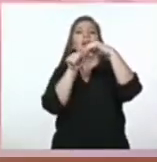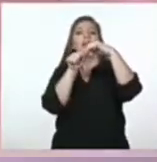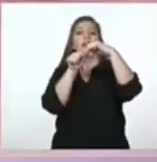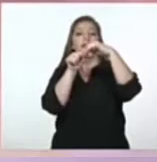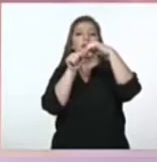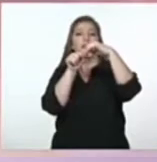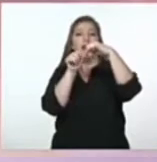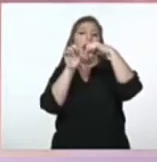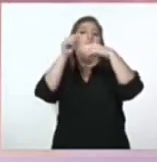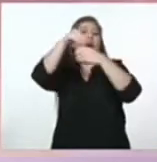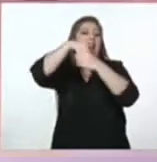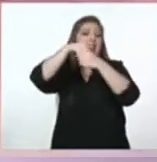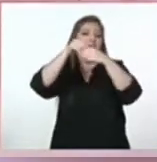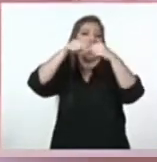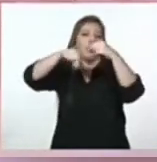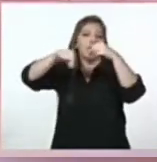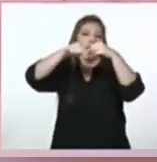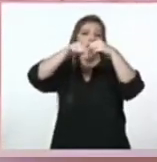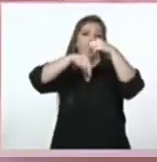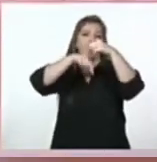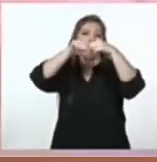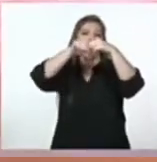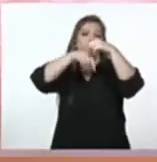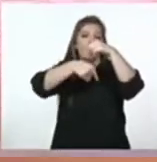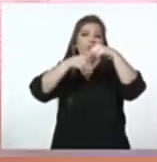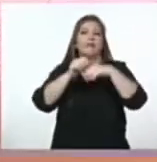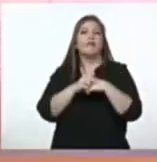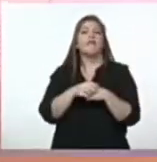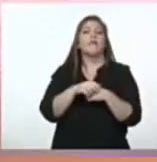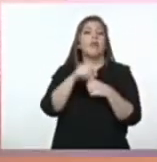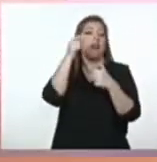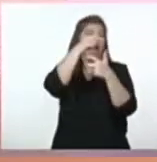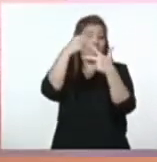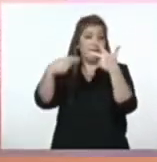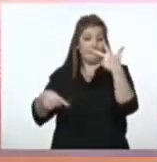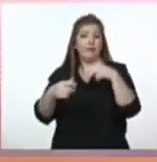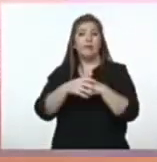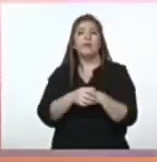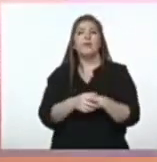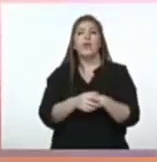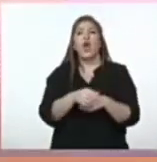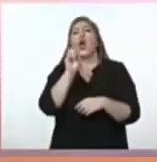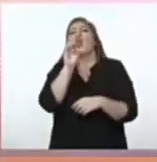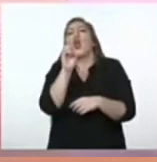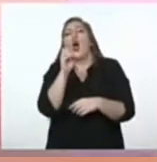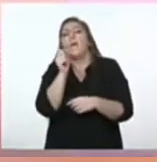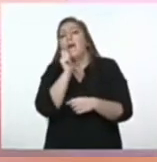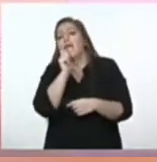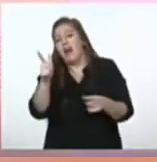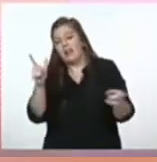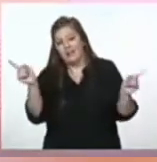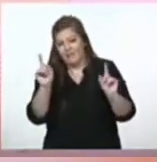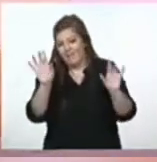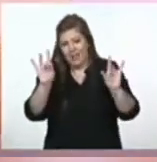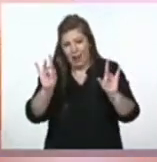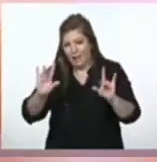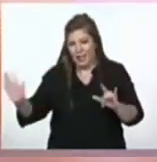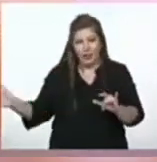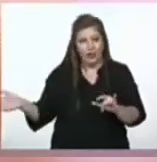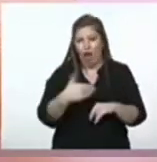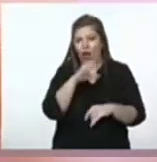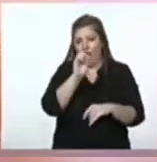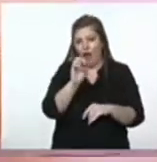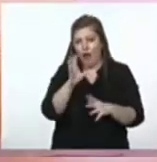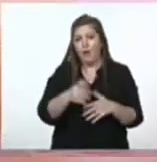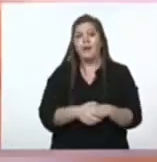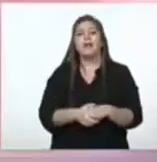otras estructuras, el mesencéfalo, el puente de Barolio y el bulbo raquídeo. Nunca un nombre fácil traigo, ¿eh? Eso para que...